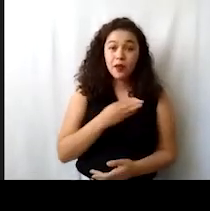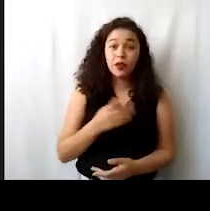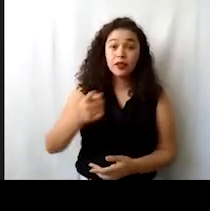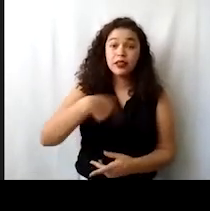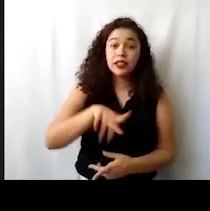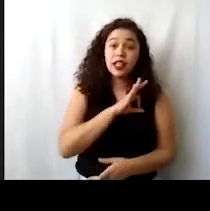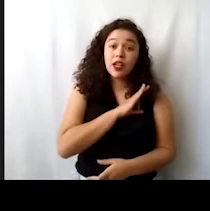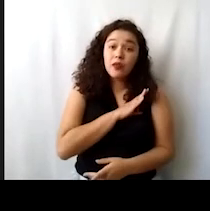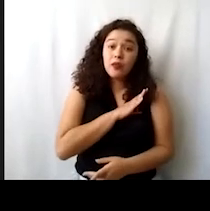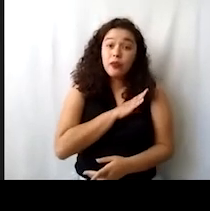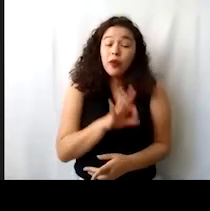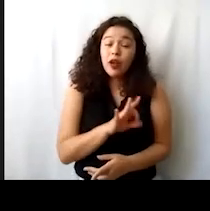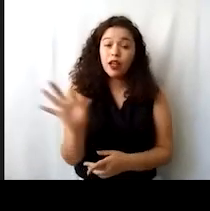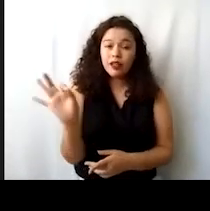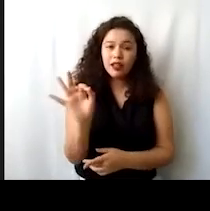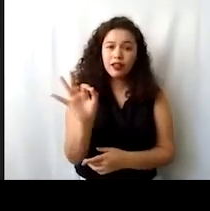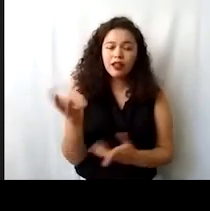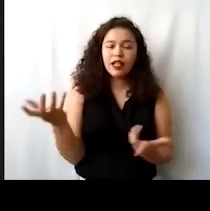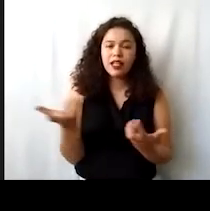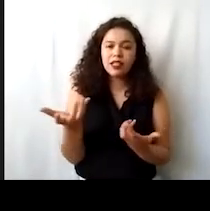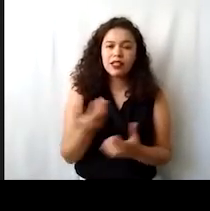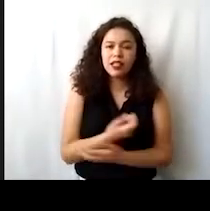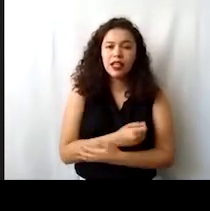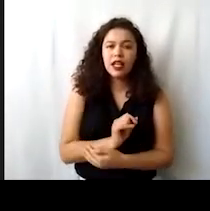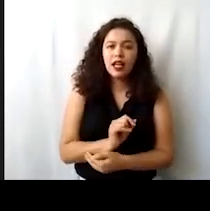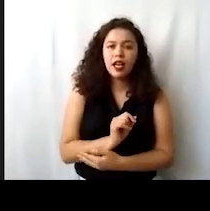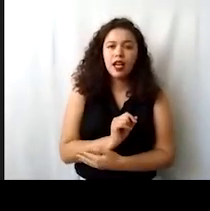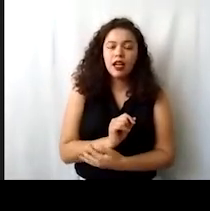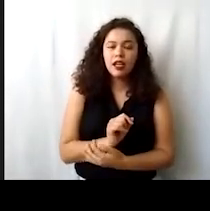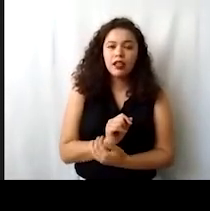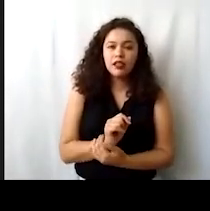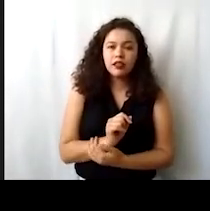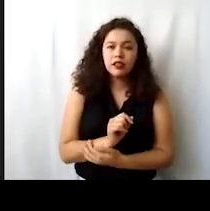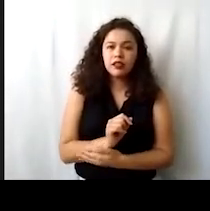podamos tener las mejores